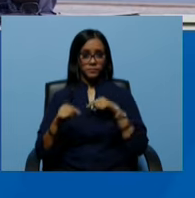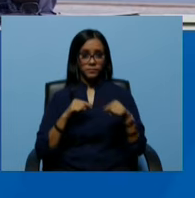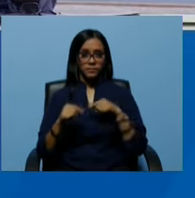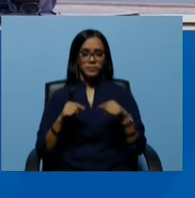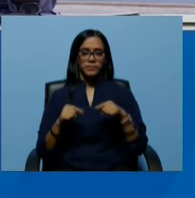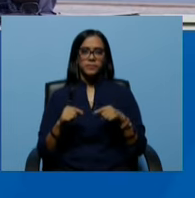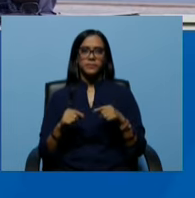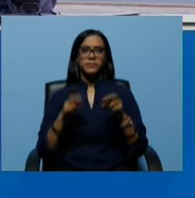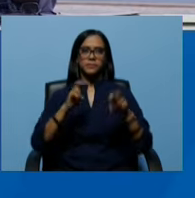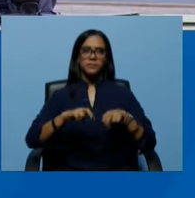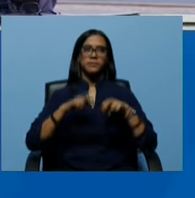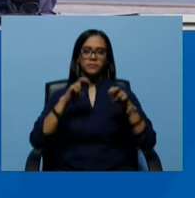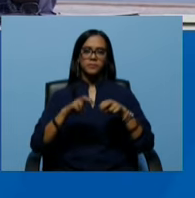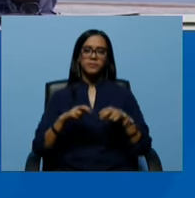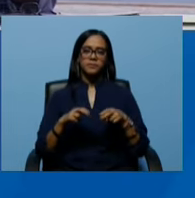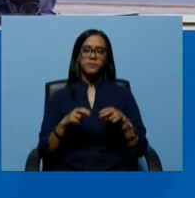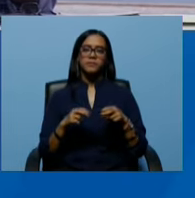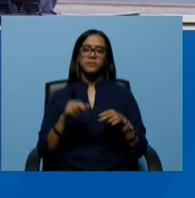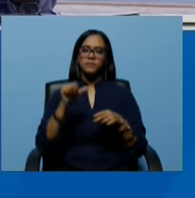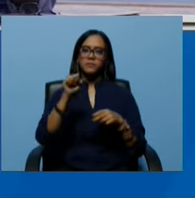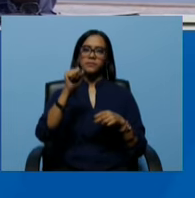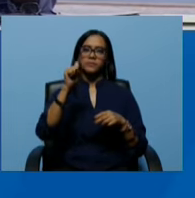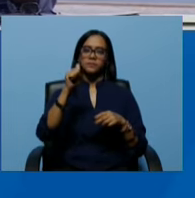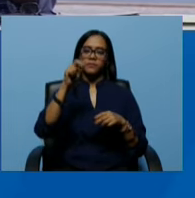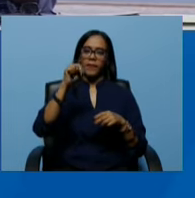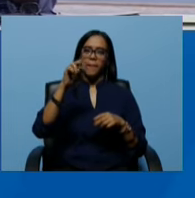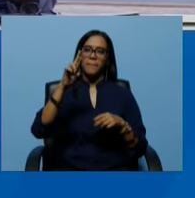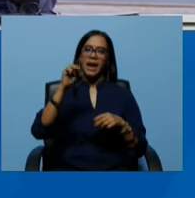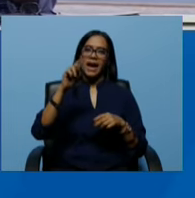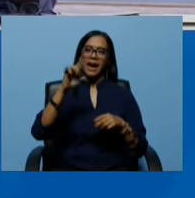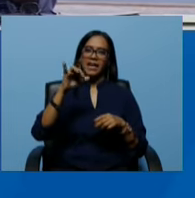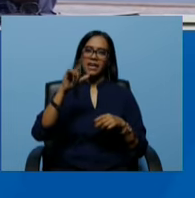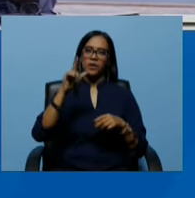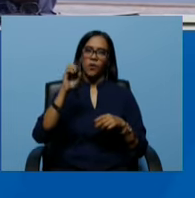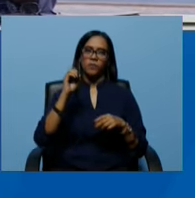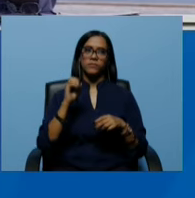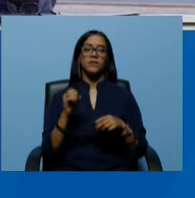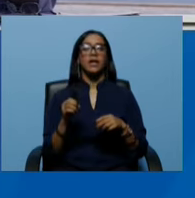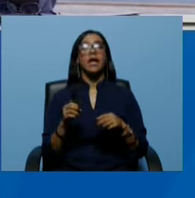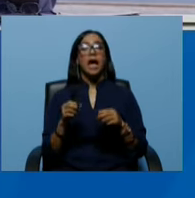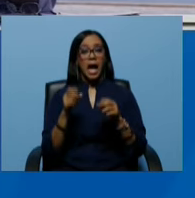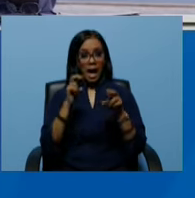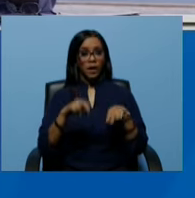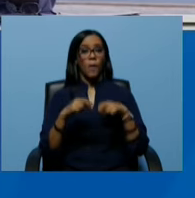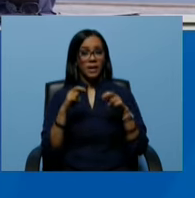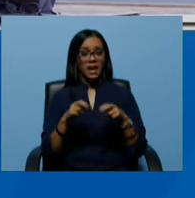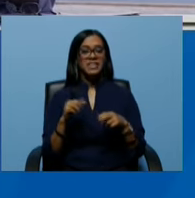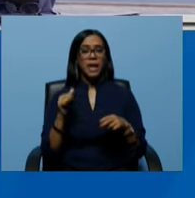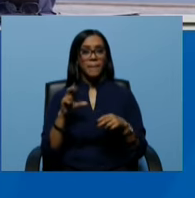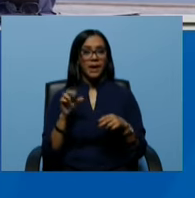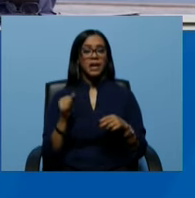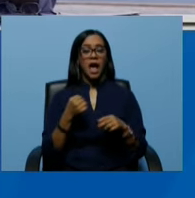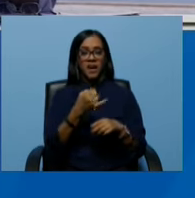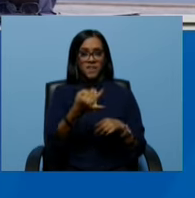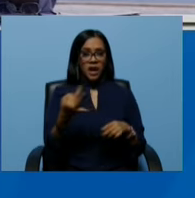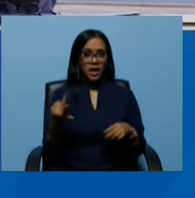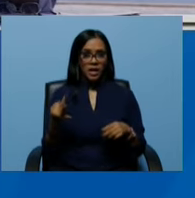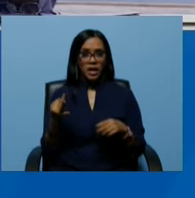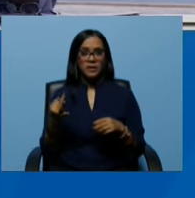directora de Agropecuaria San Marino, porque precisamente Agropecuaria San Marino y varias